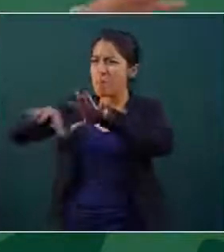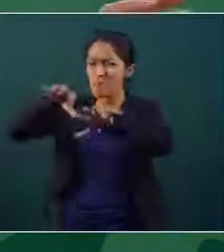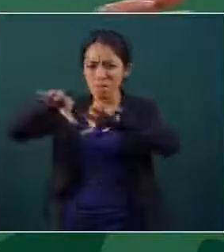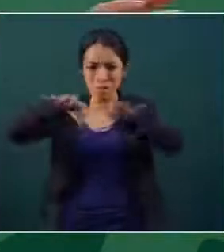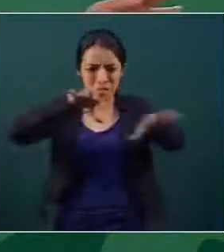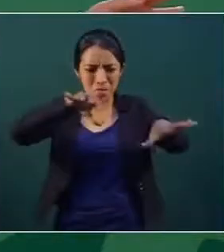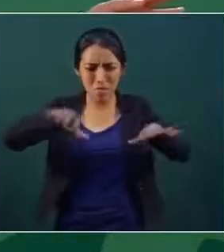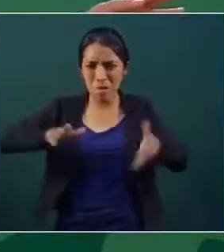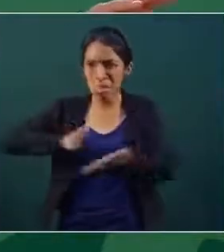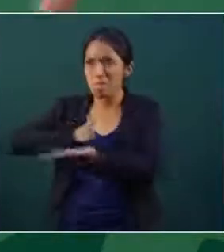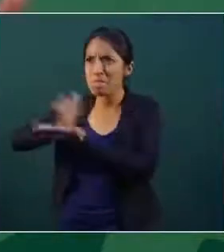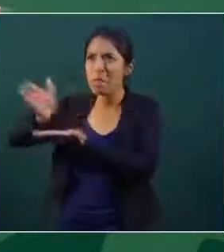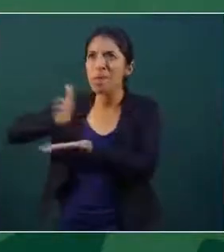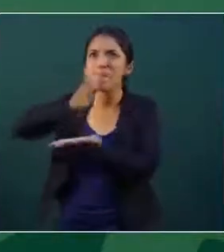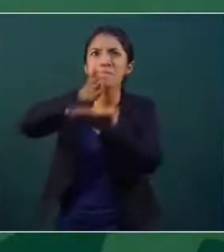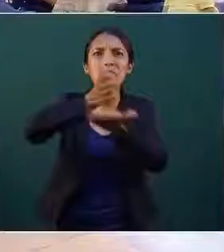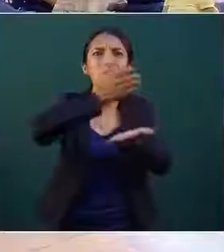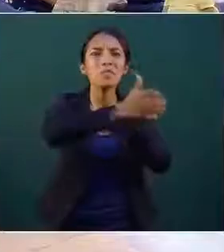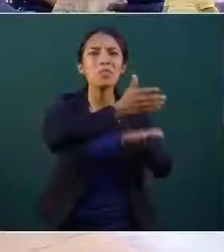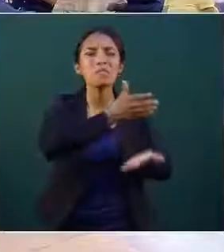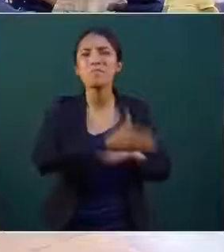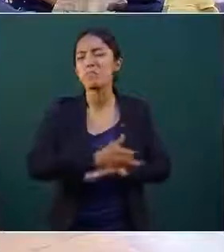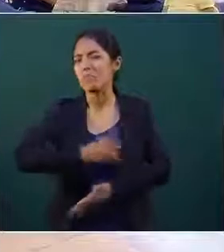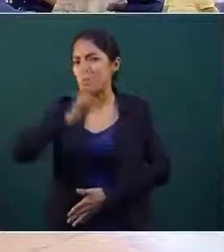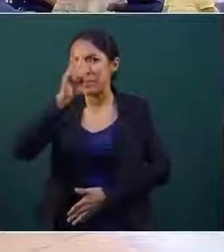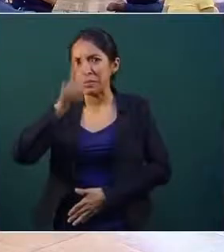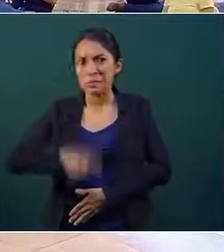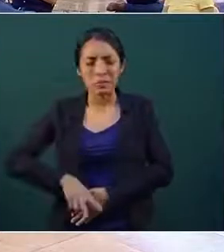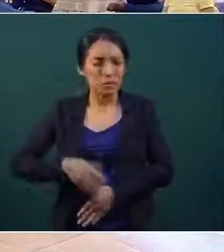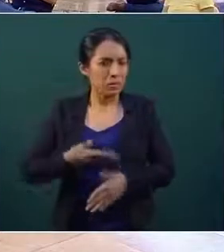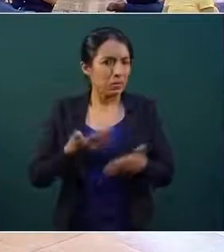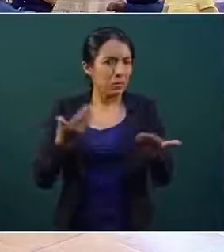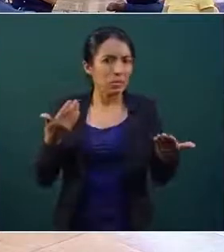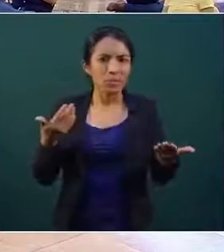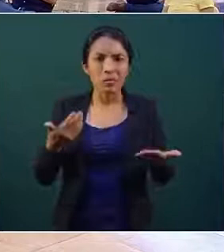nunca en